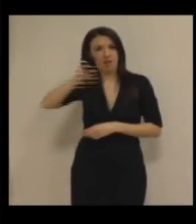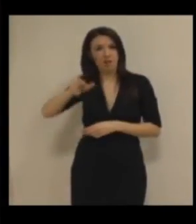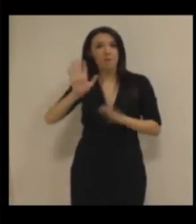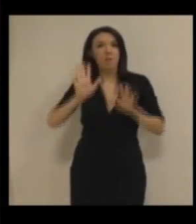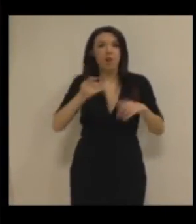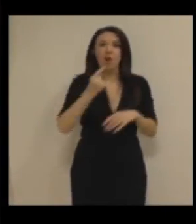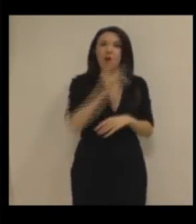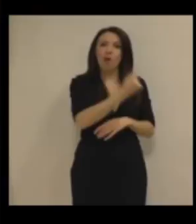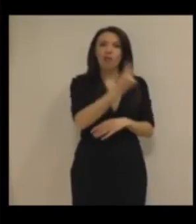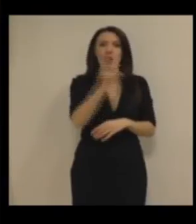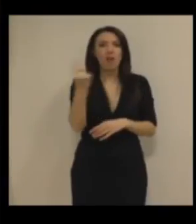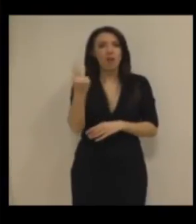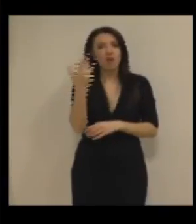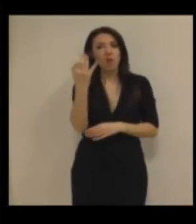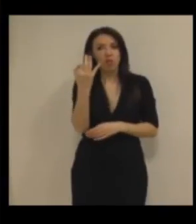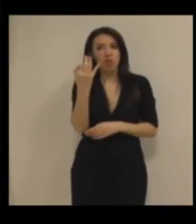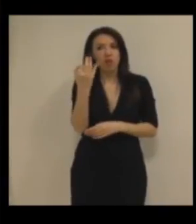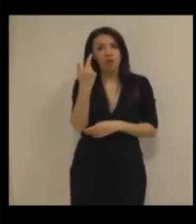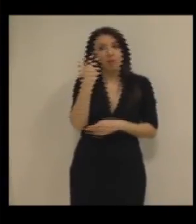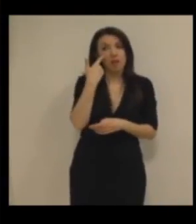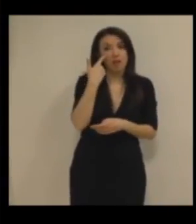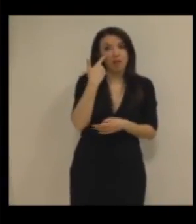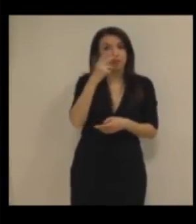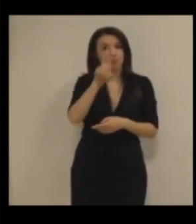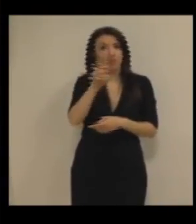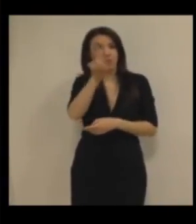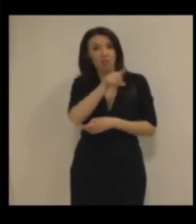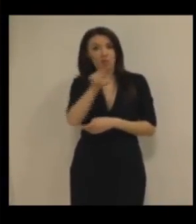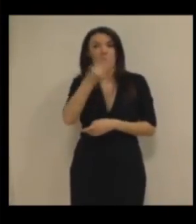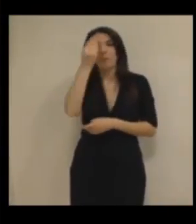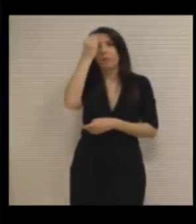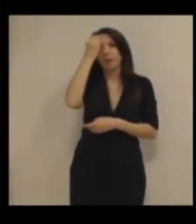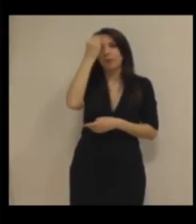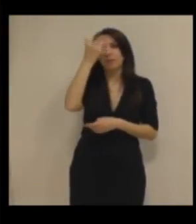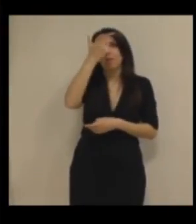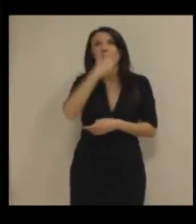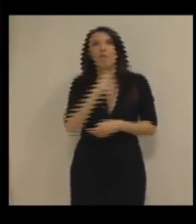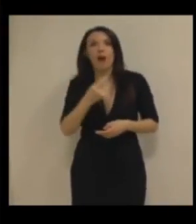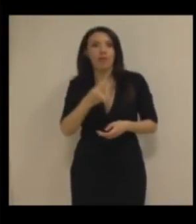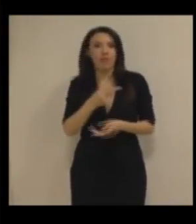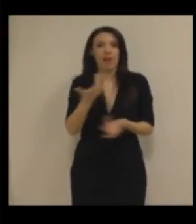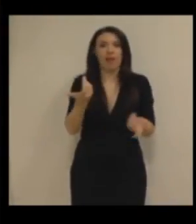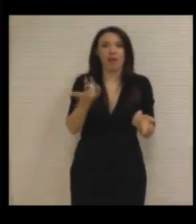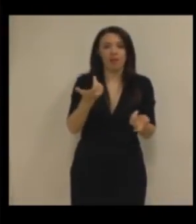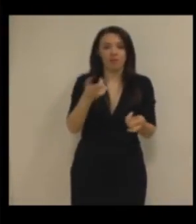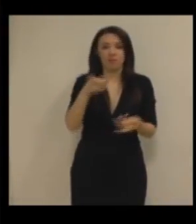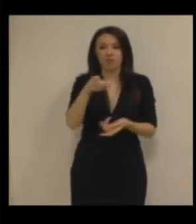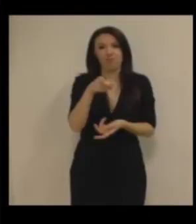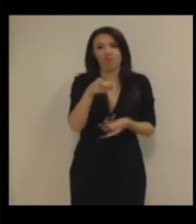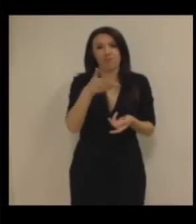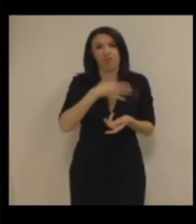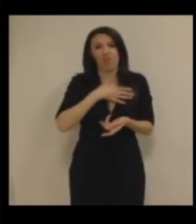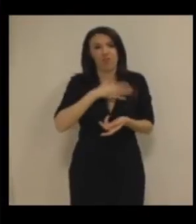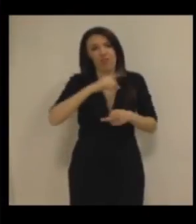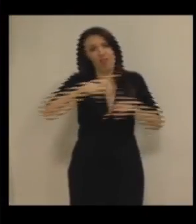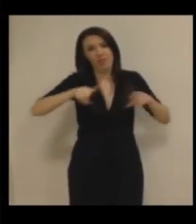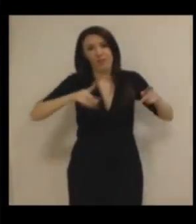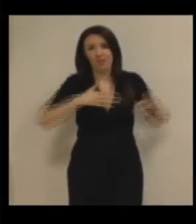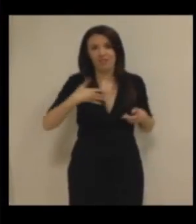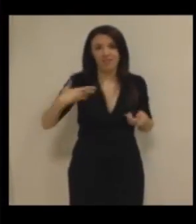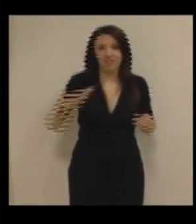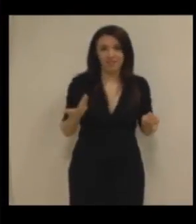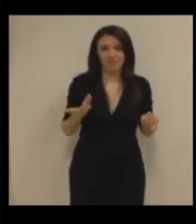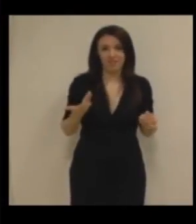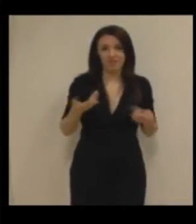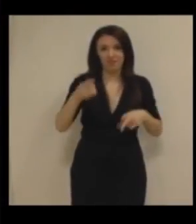cada uno tendrá que ver realmente si se lo facilita o no. No vaya a ser que nosotros pensamos que les facilitamos y ellos querían, digamos, otra cosa, ¿no? Entonces,